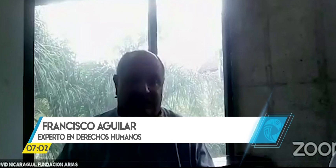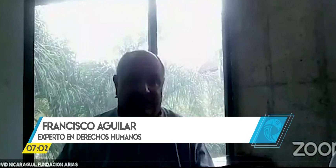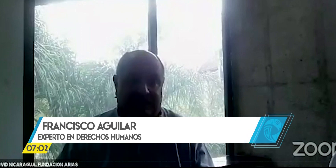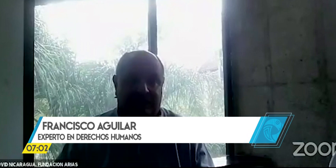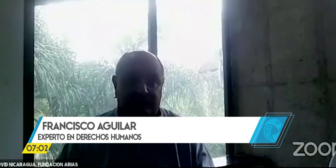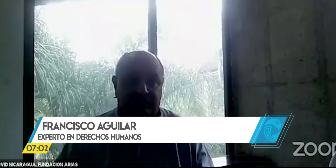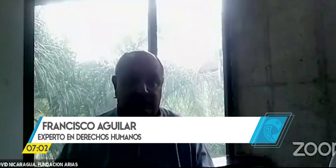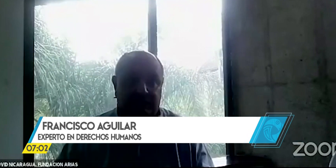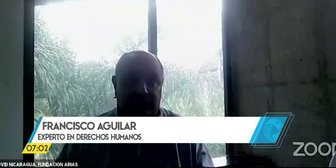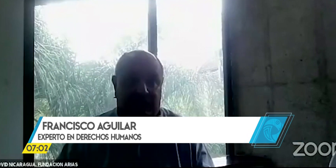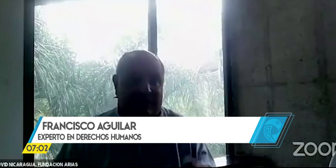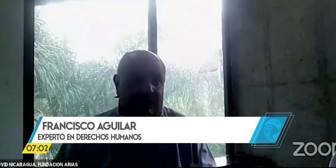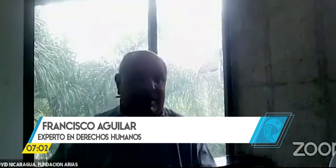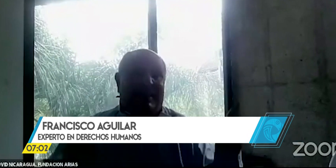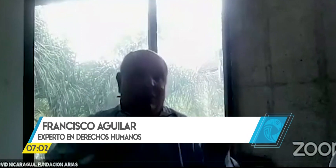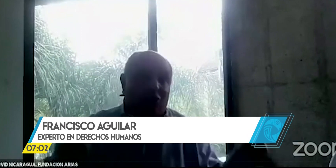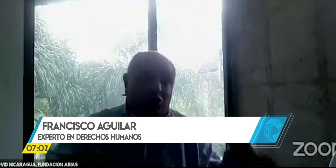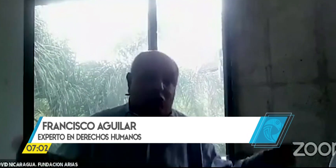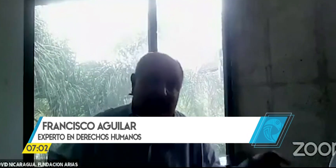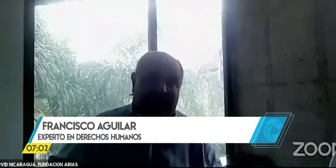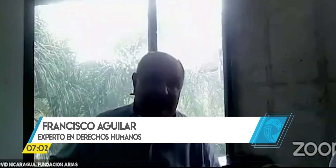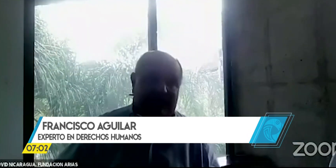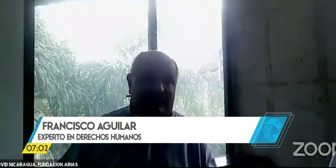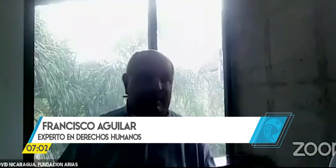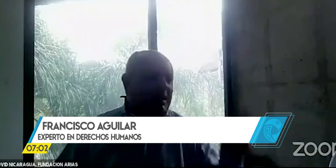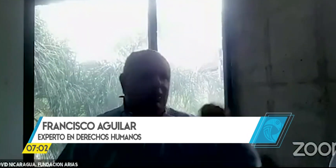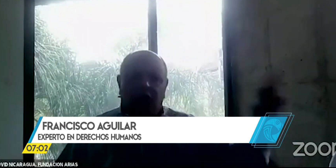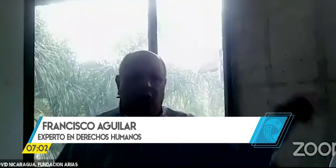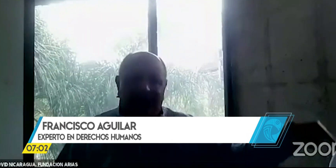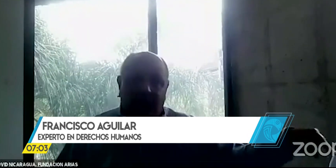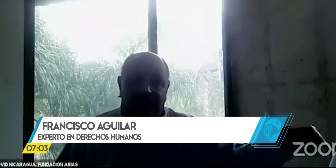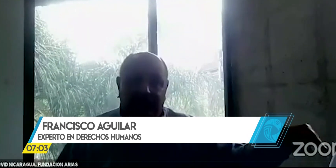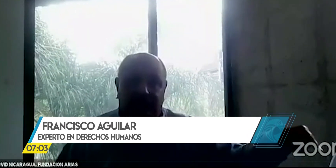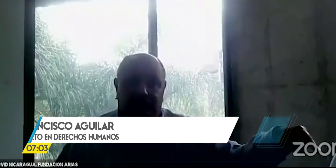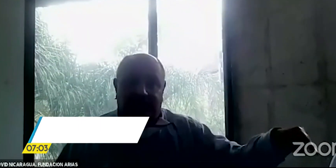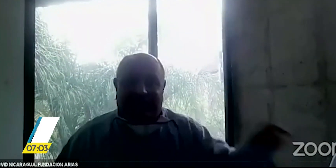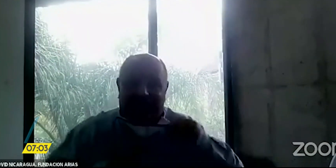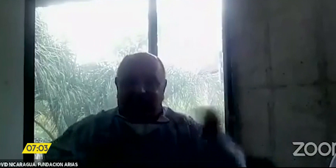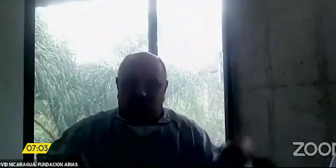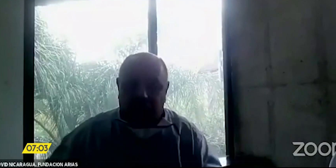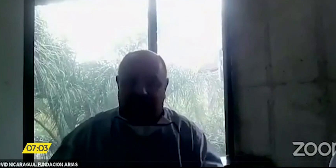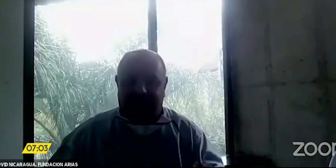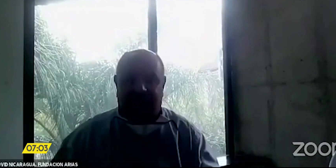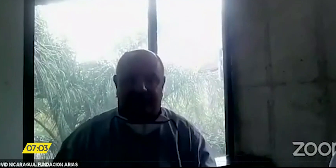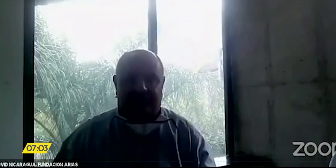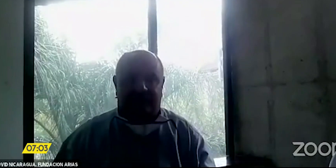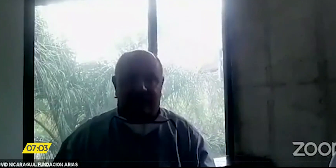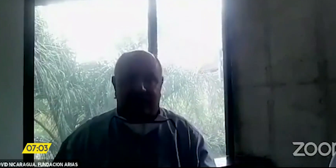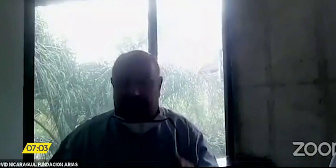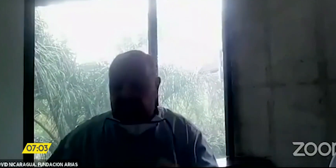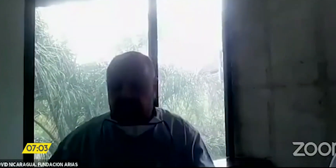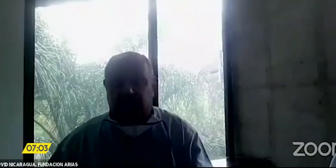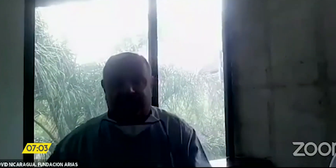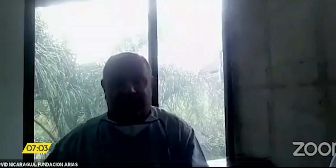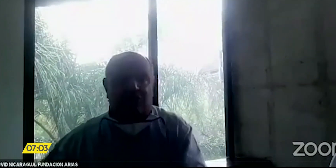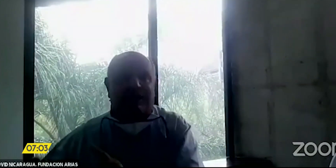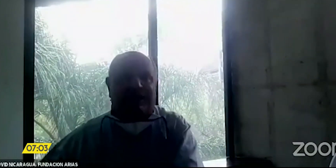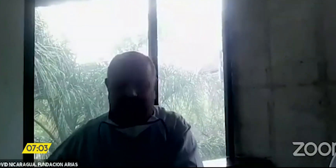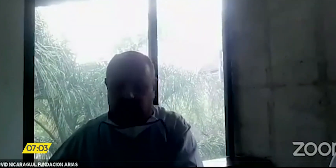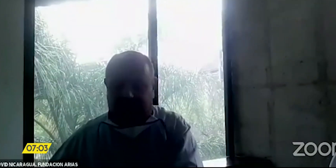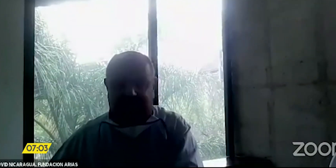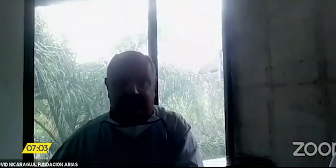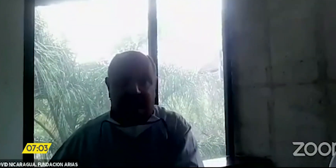de Costa Rica, el deber de los costarricenses, no del gobierno de Costa Rica, de los costarricenses, es proteger